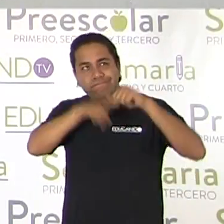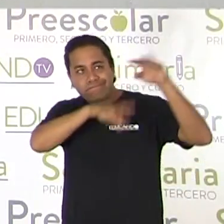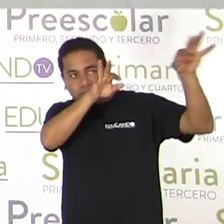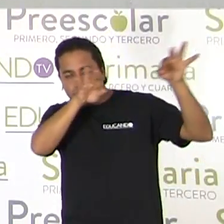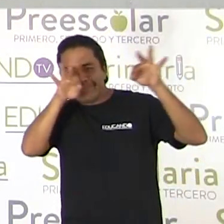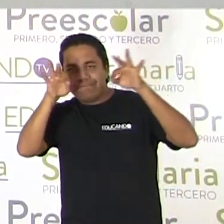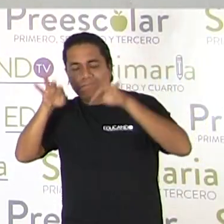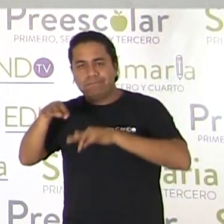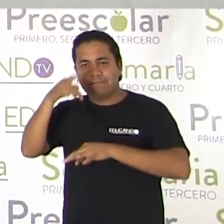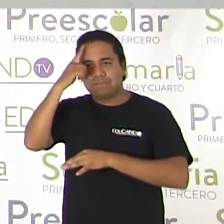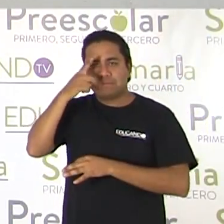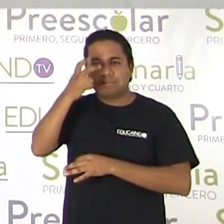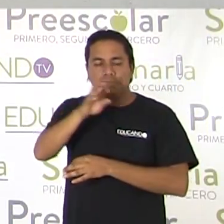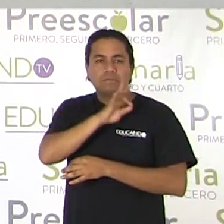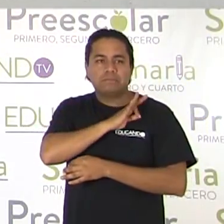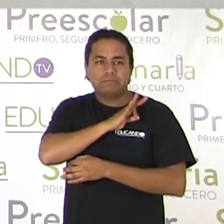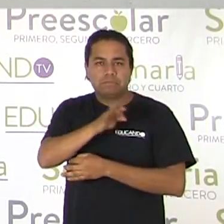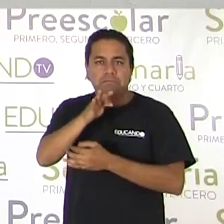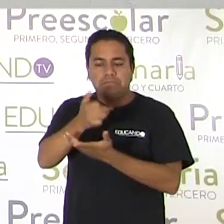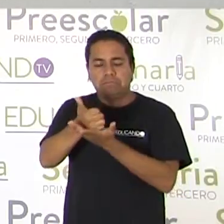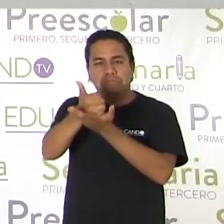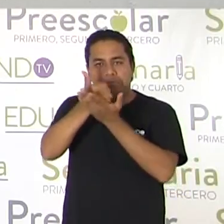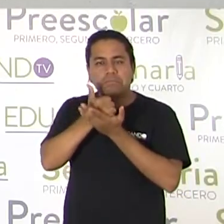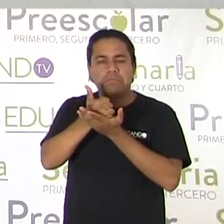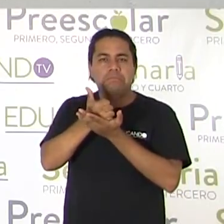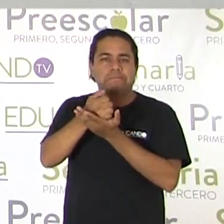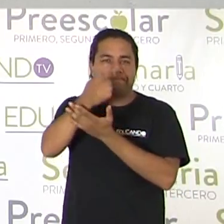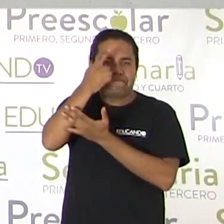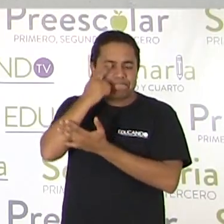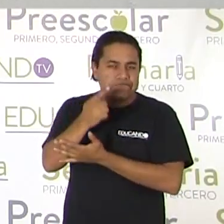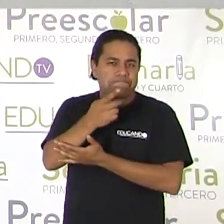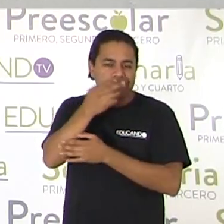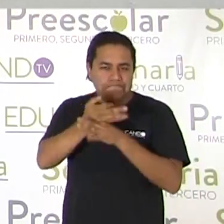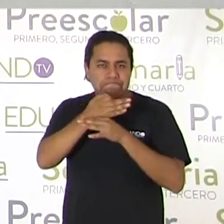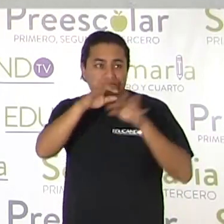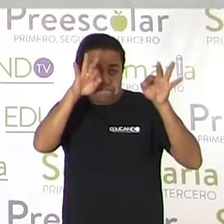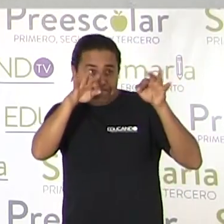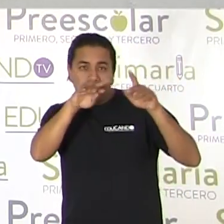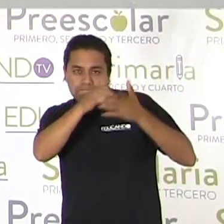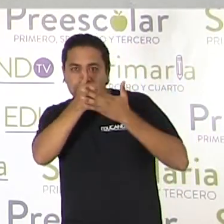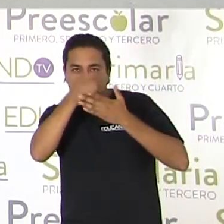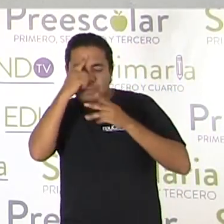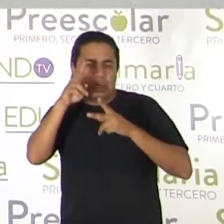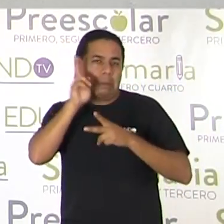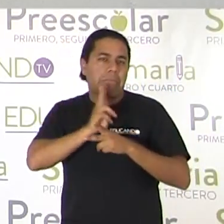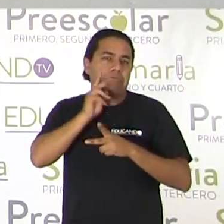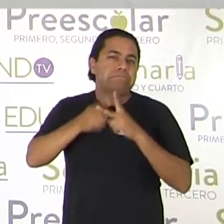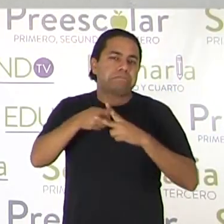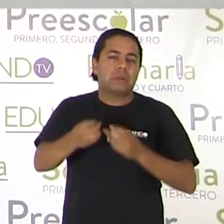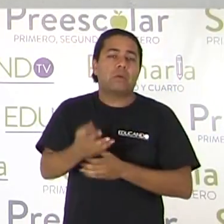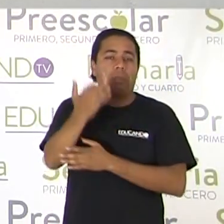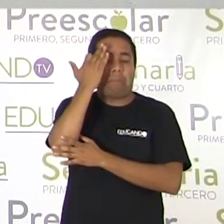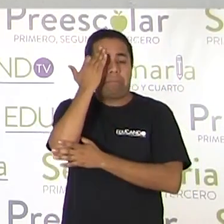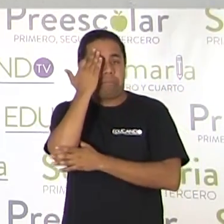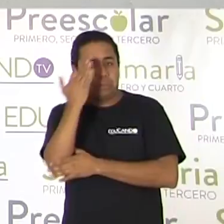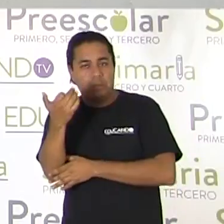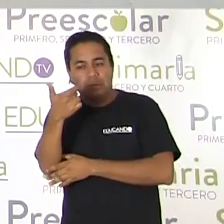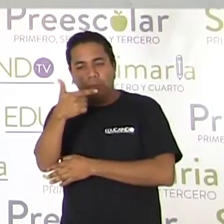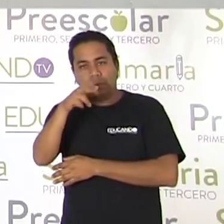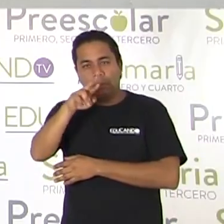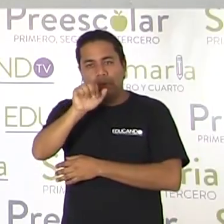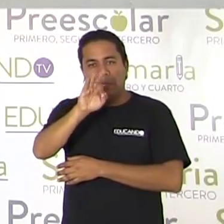ayude a que ya nos ayudó en este caso a hacer una estimación gráfica, o nos pudimos